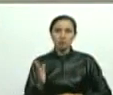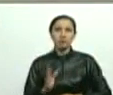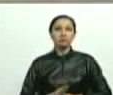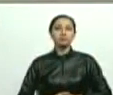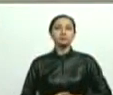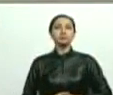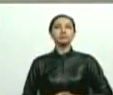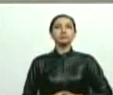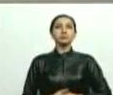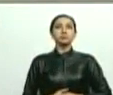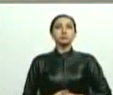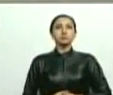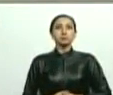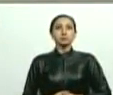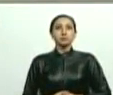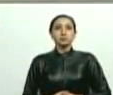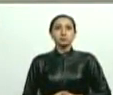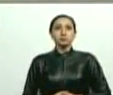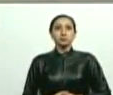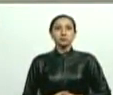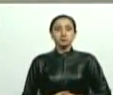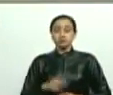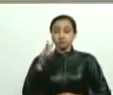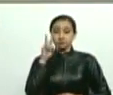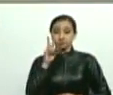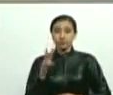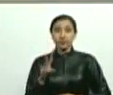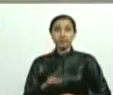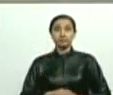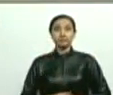¿Mm? Entonces, fíjense ustedes, aquí está.